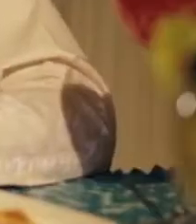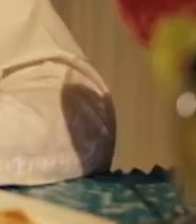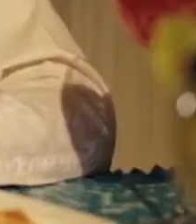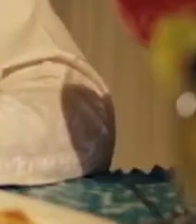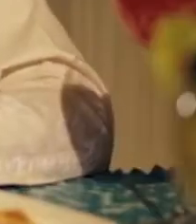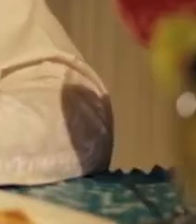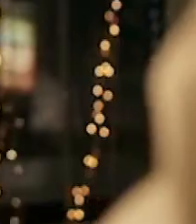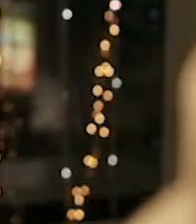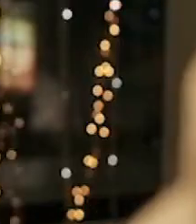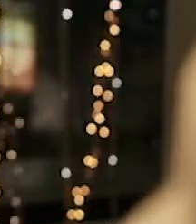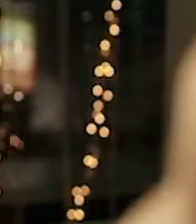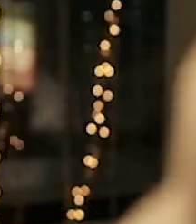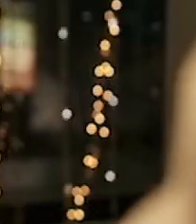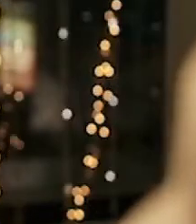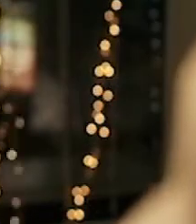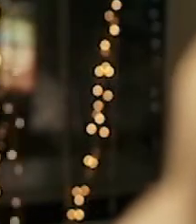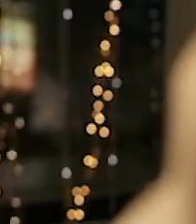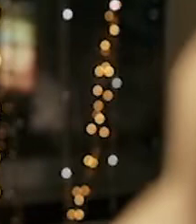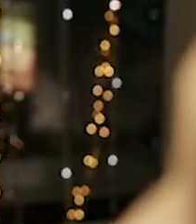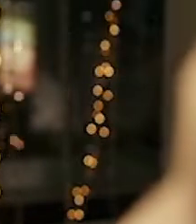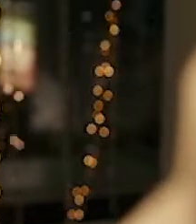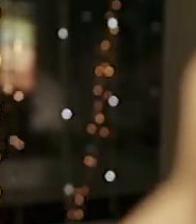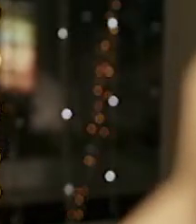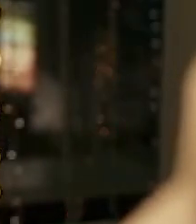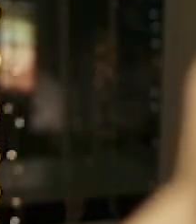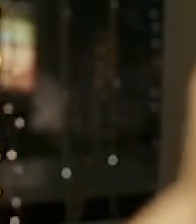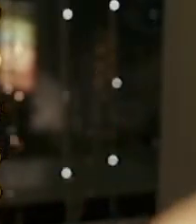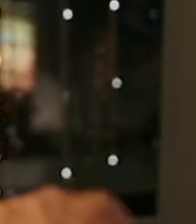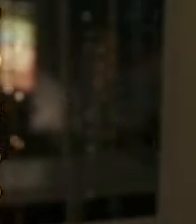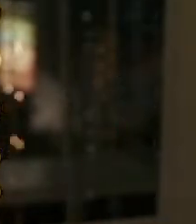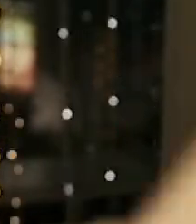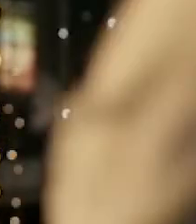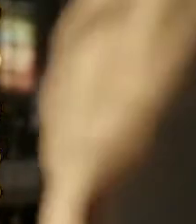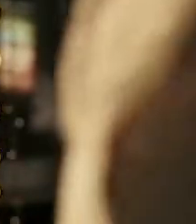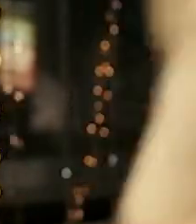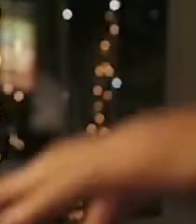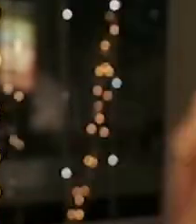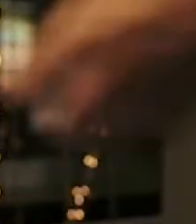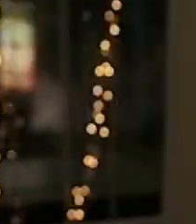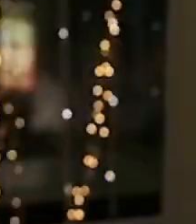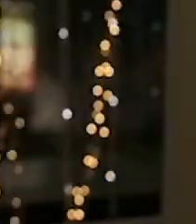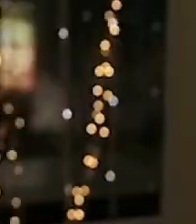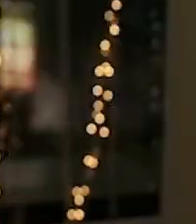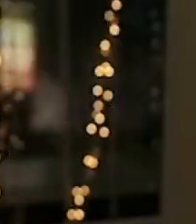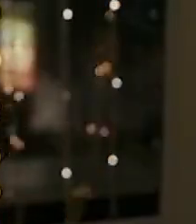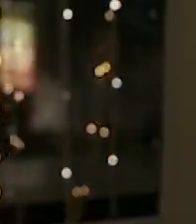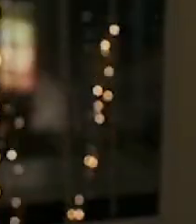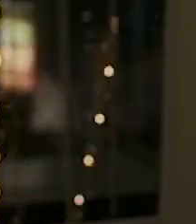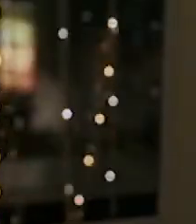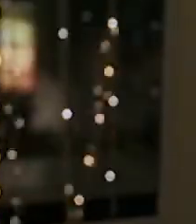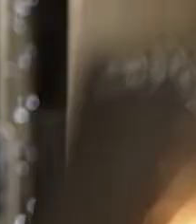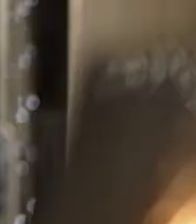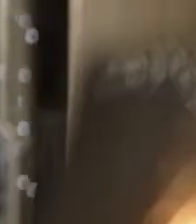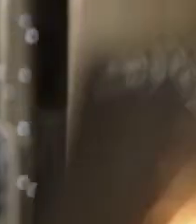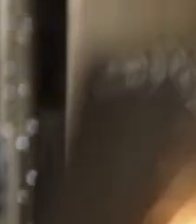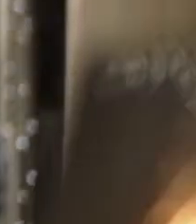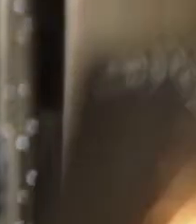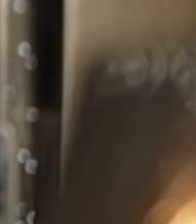Don Eladio, doña Marta, la pista de ustedes. Y esta canción es para ustedes.